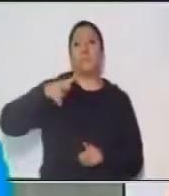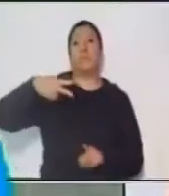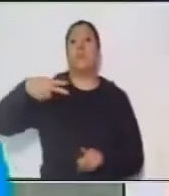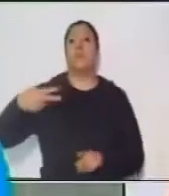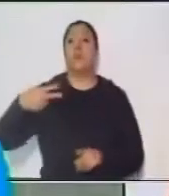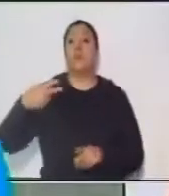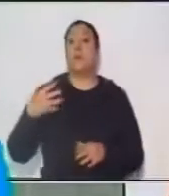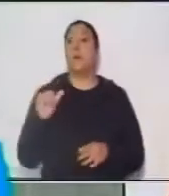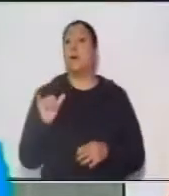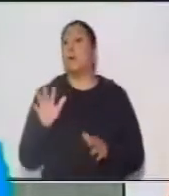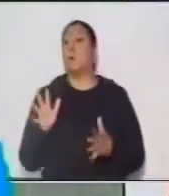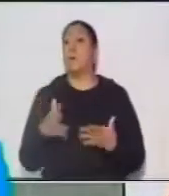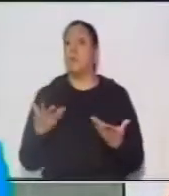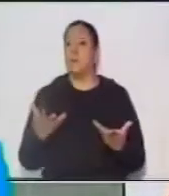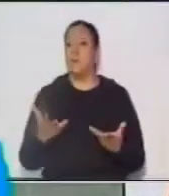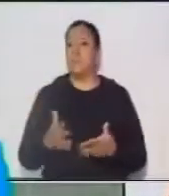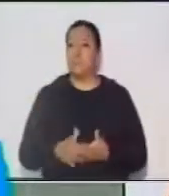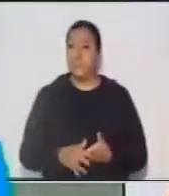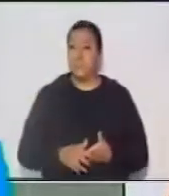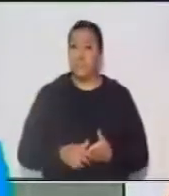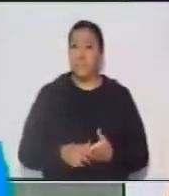4 más 4.